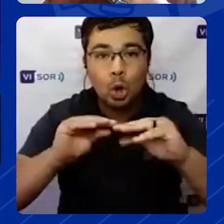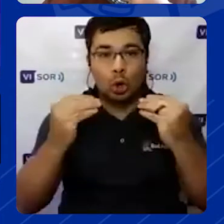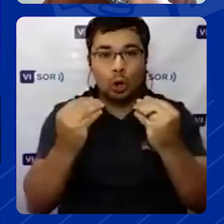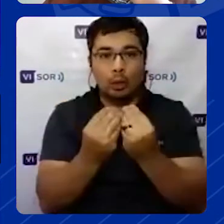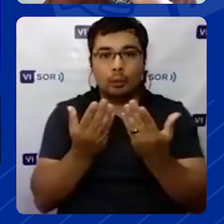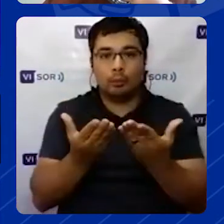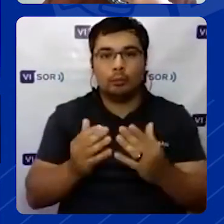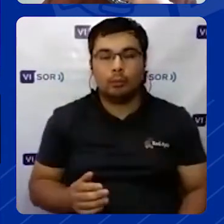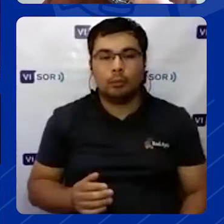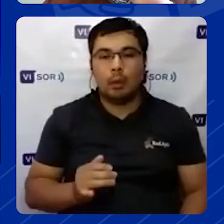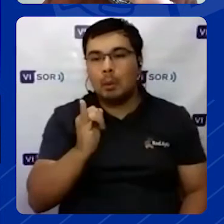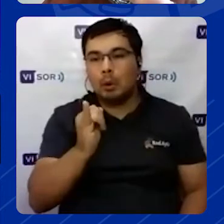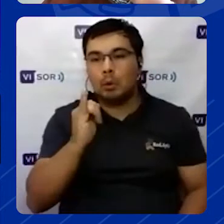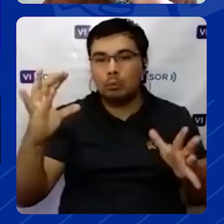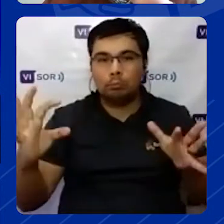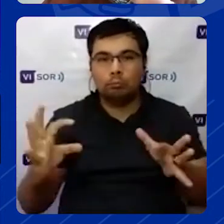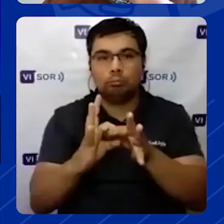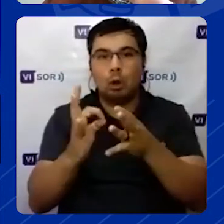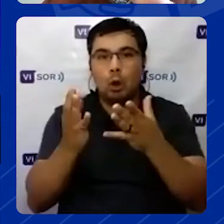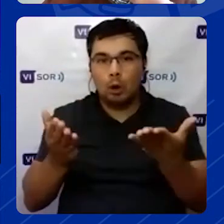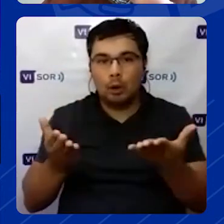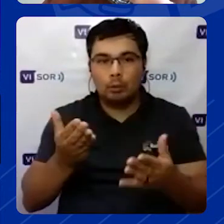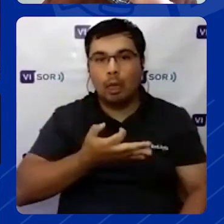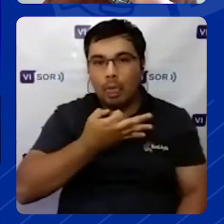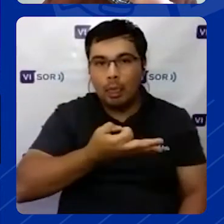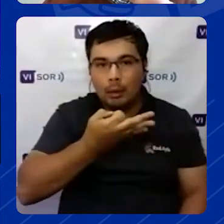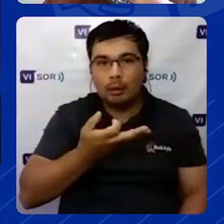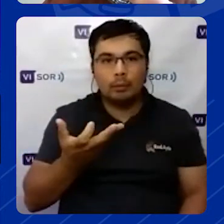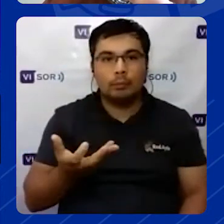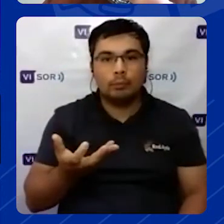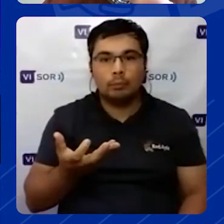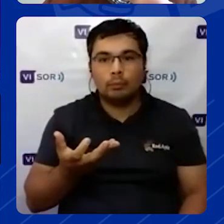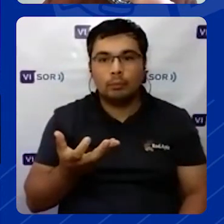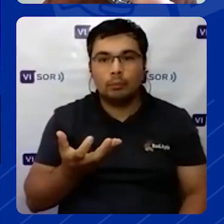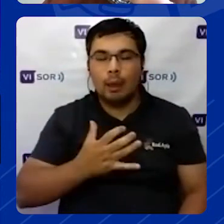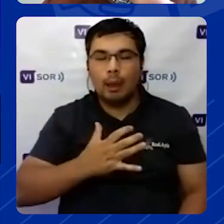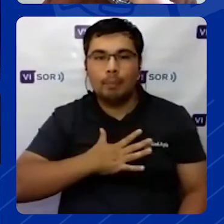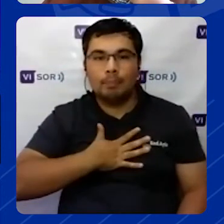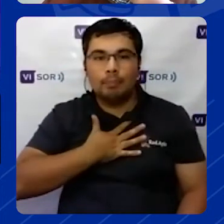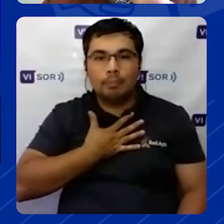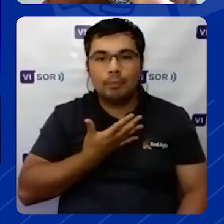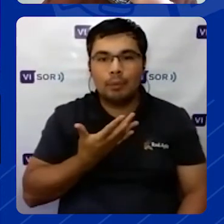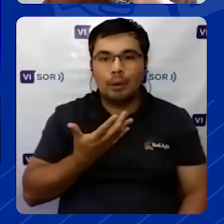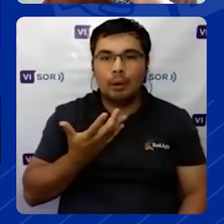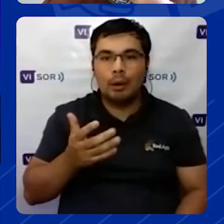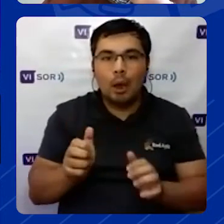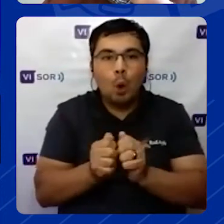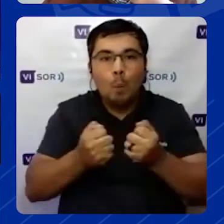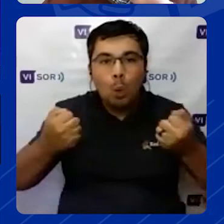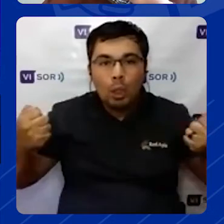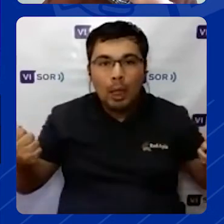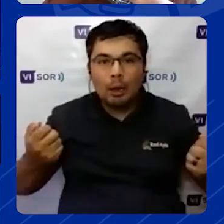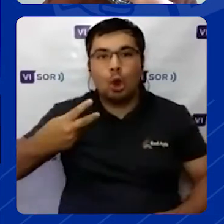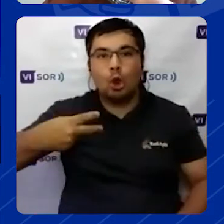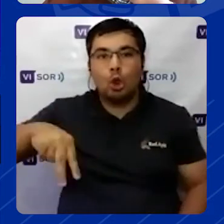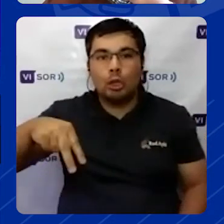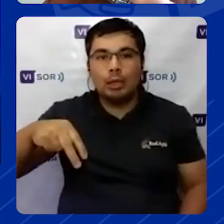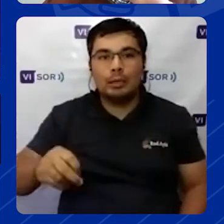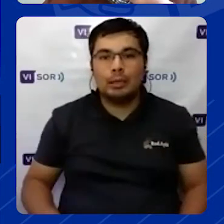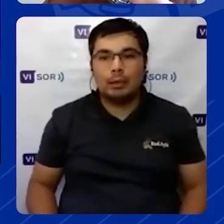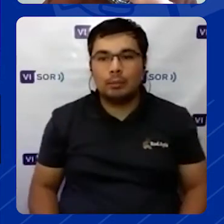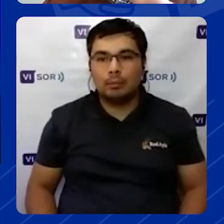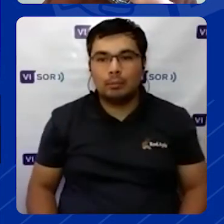pero conecto con lo que decía Oscar antes, de que me da la sensación que es como un diario de noticias. Las páginas web en general